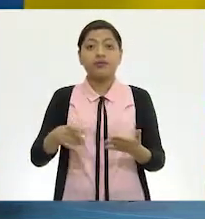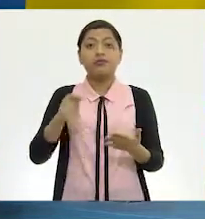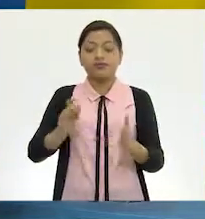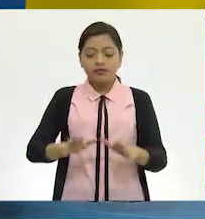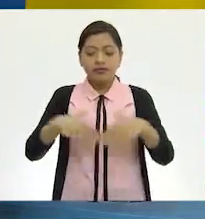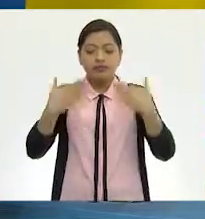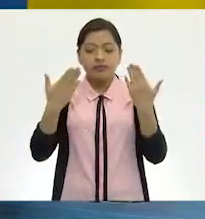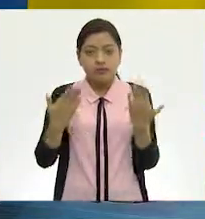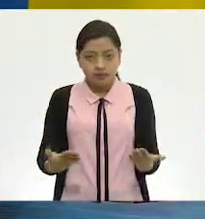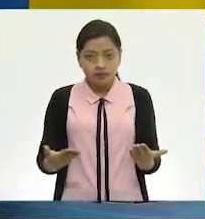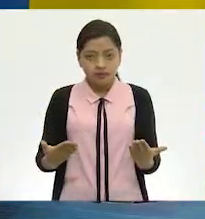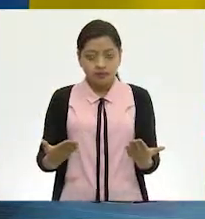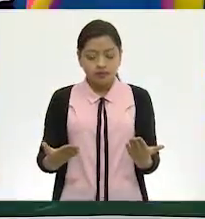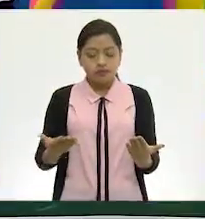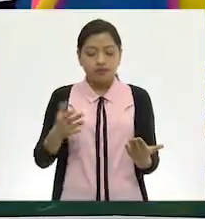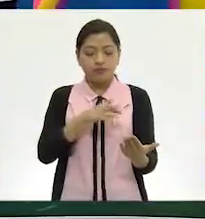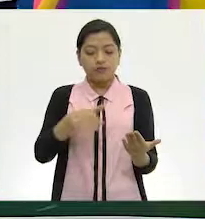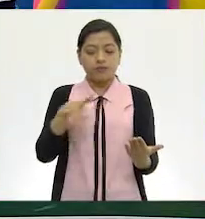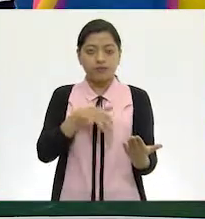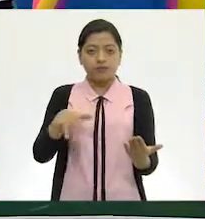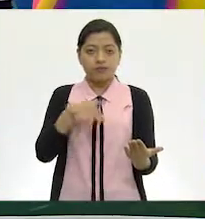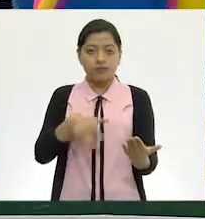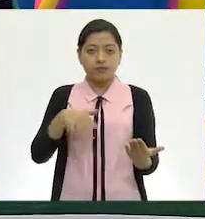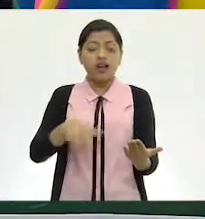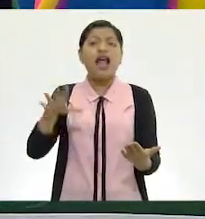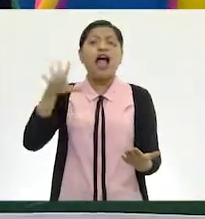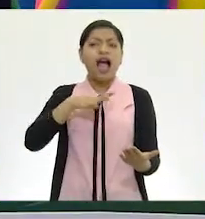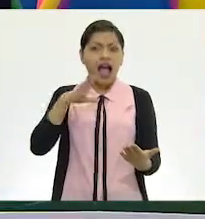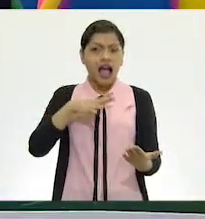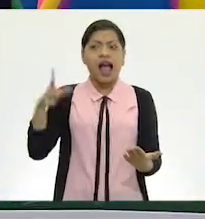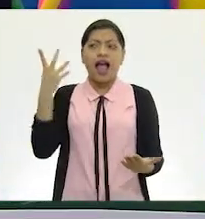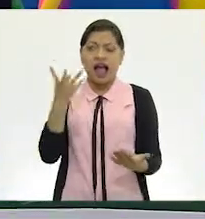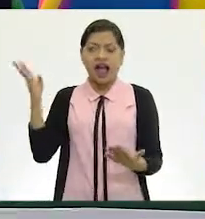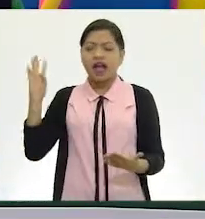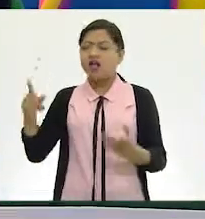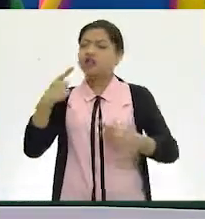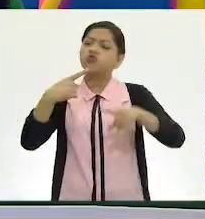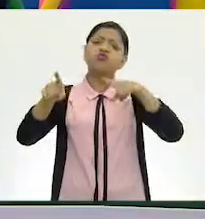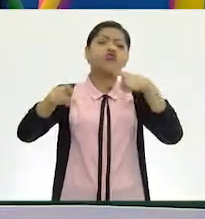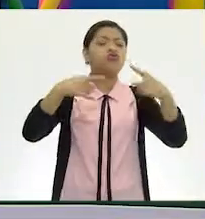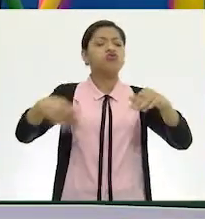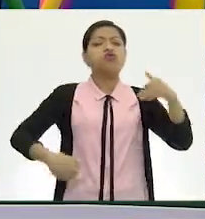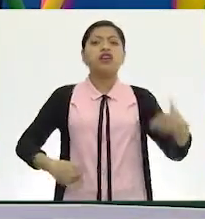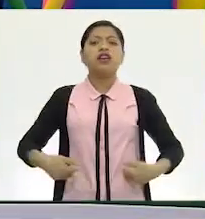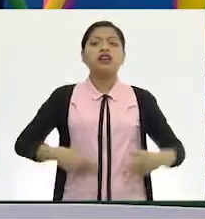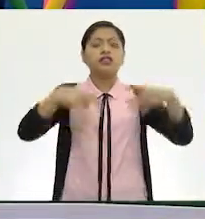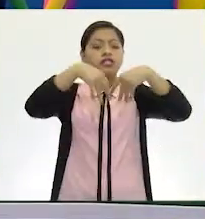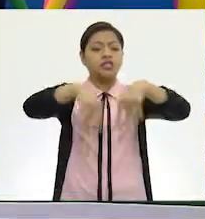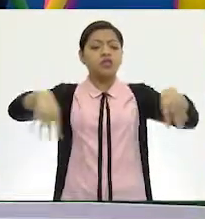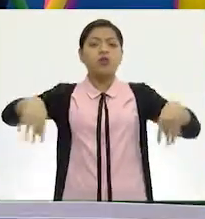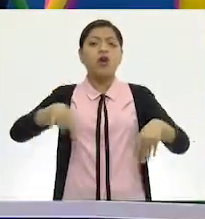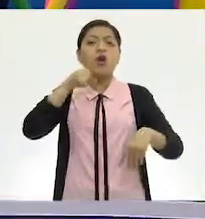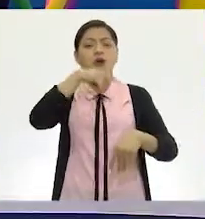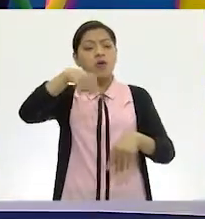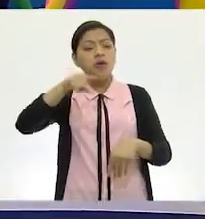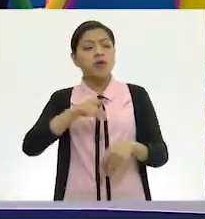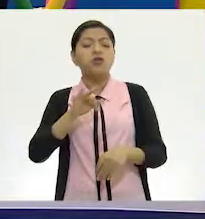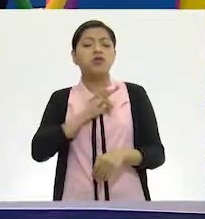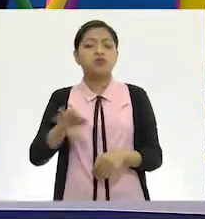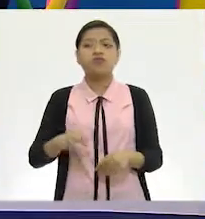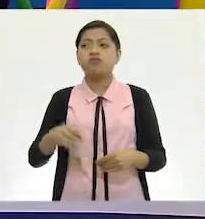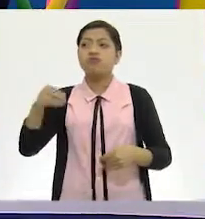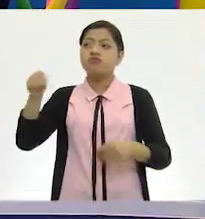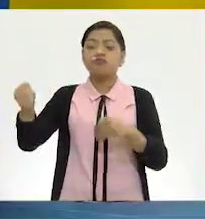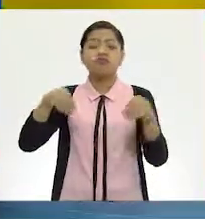dice, en atril. Pero hay directores que implican un poco el trazo escénico y hacen ligeros movimientos. ¿Todavía